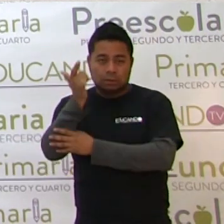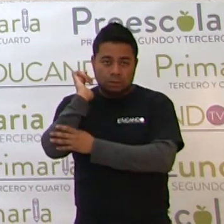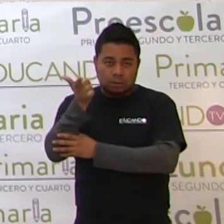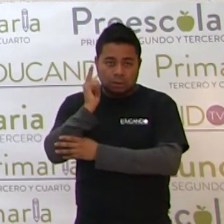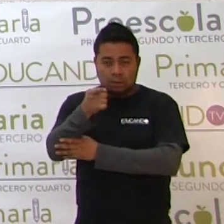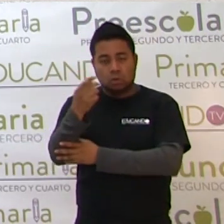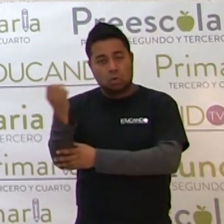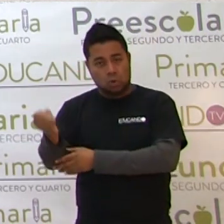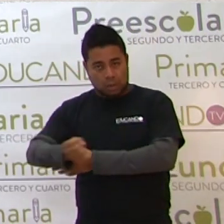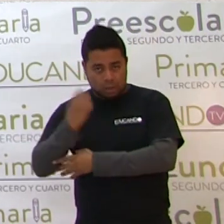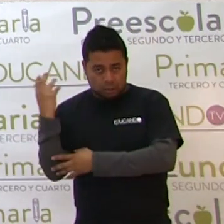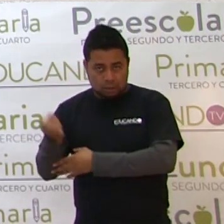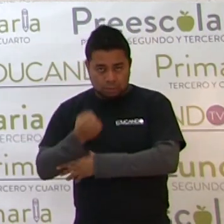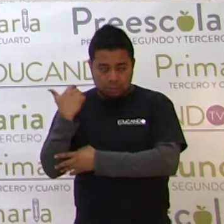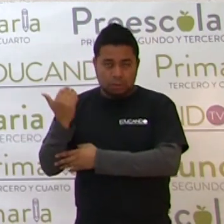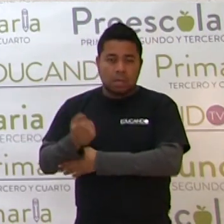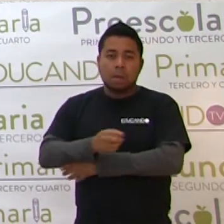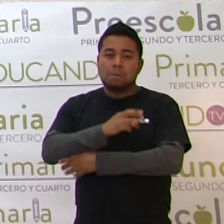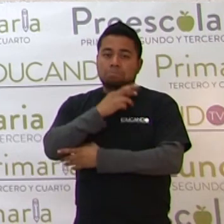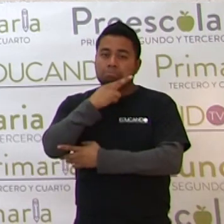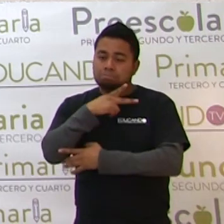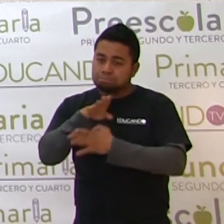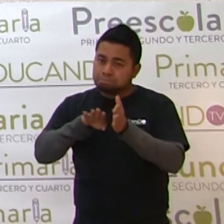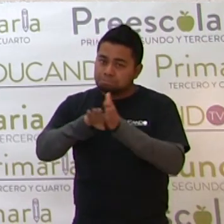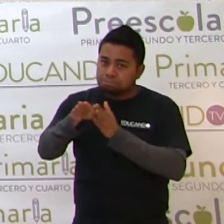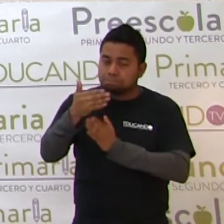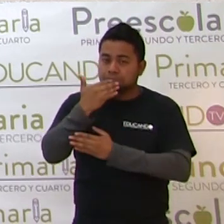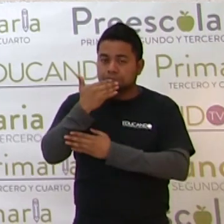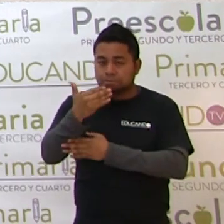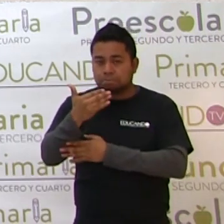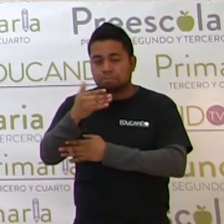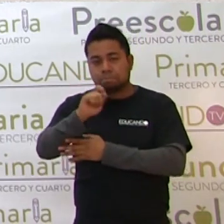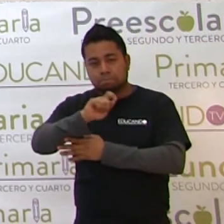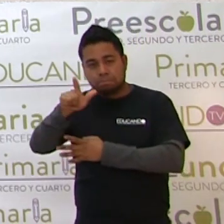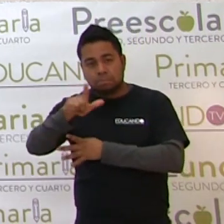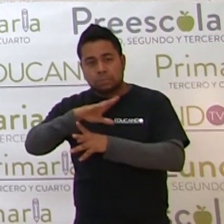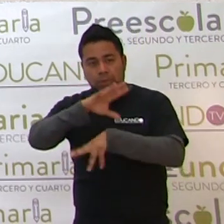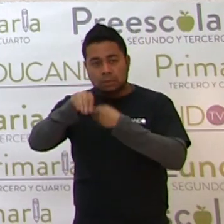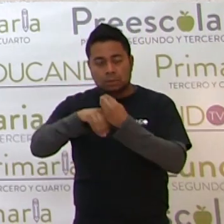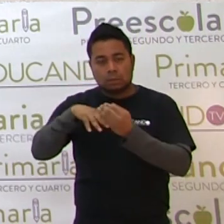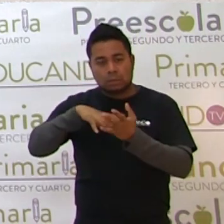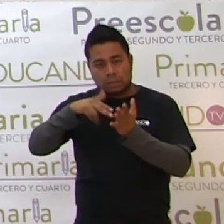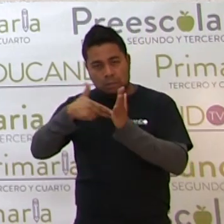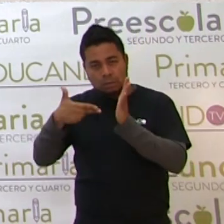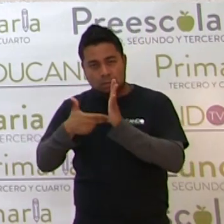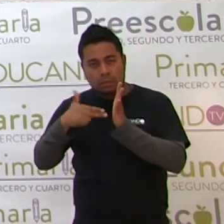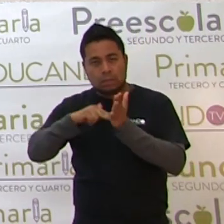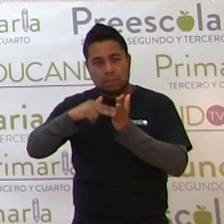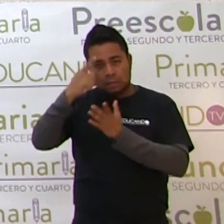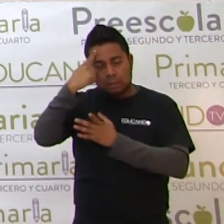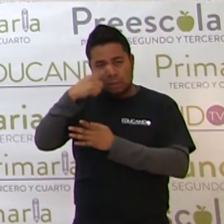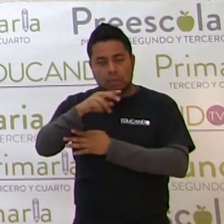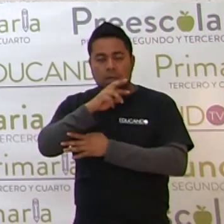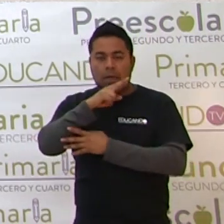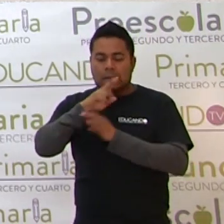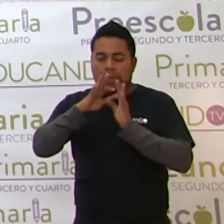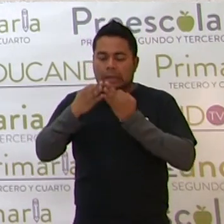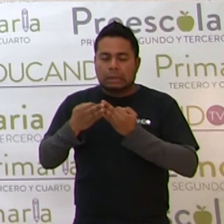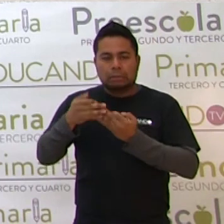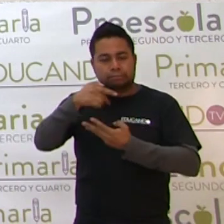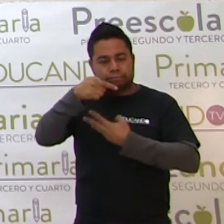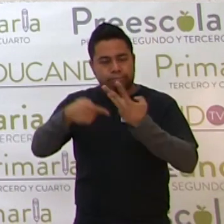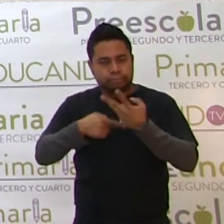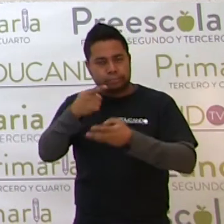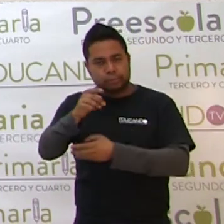que su exposición salga lo mejor posible, que puedan contar con todas las herramientas para que lo hagan de la mejor manera y